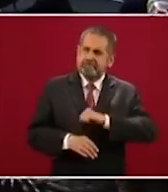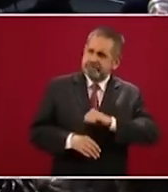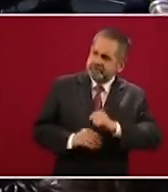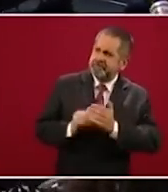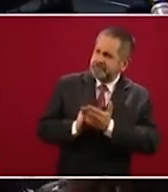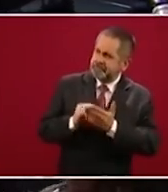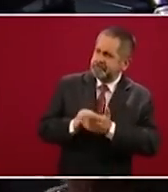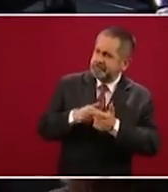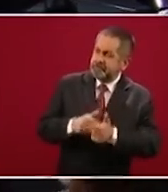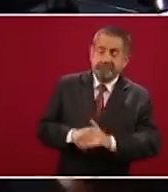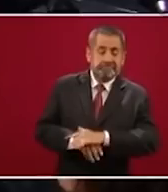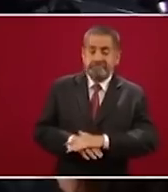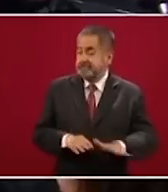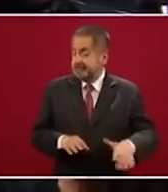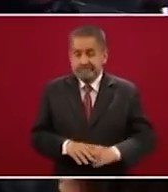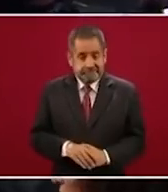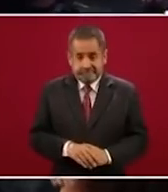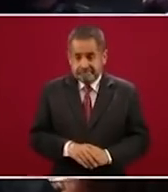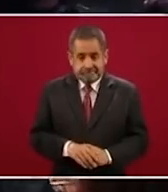resistencias,